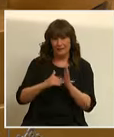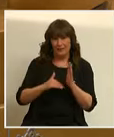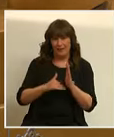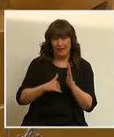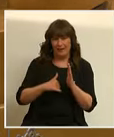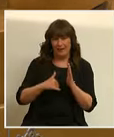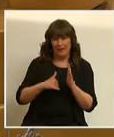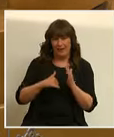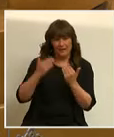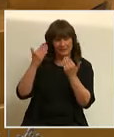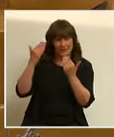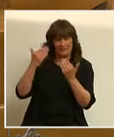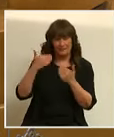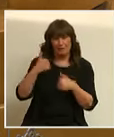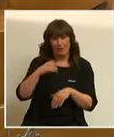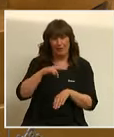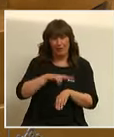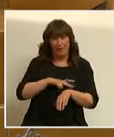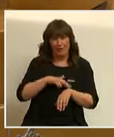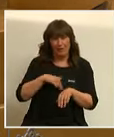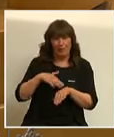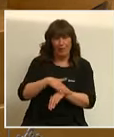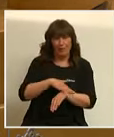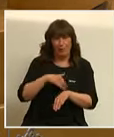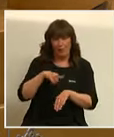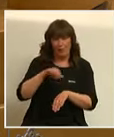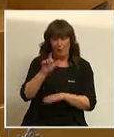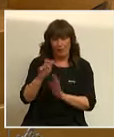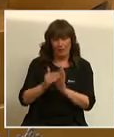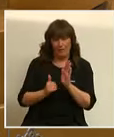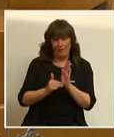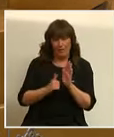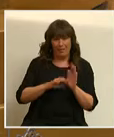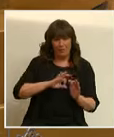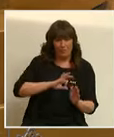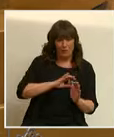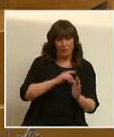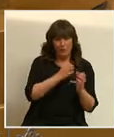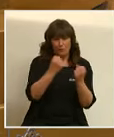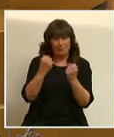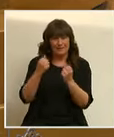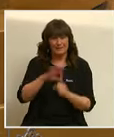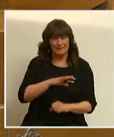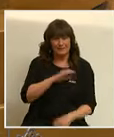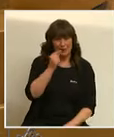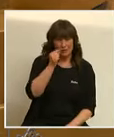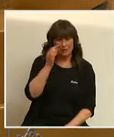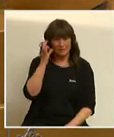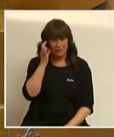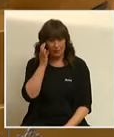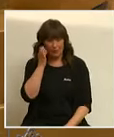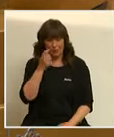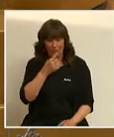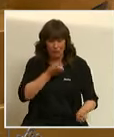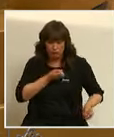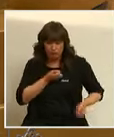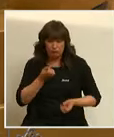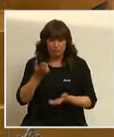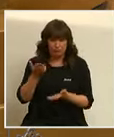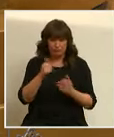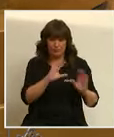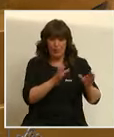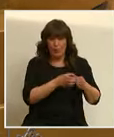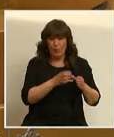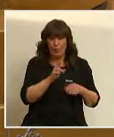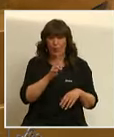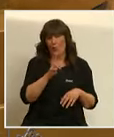delegada del Gobierno en la Comunidad Valenciana, diputados, autoridades, señores y señoras. Quiero transmitirles, en nombre de la Unidad de Protección